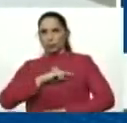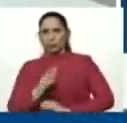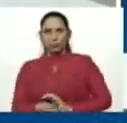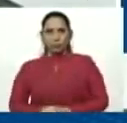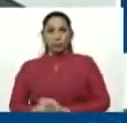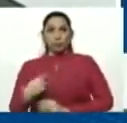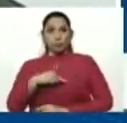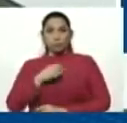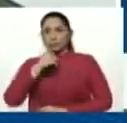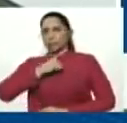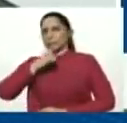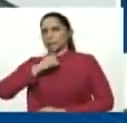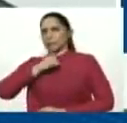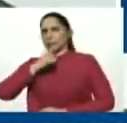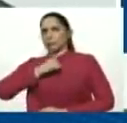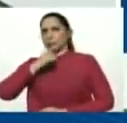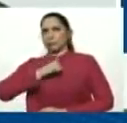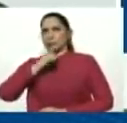hemos aguantado aquí.